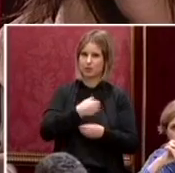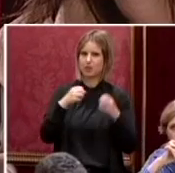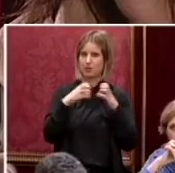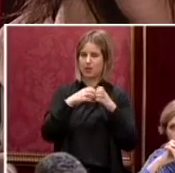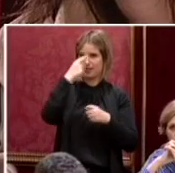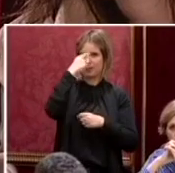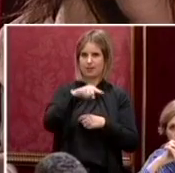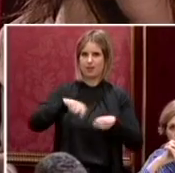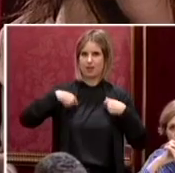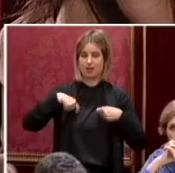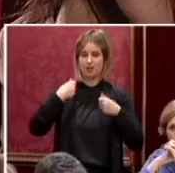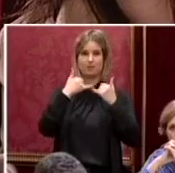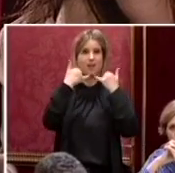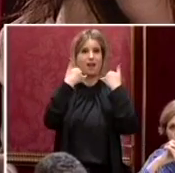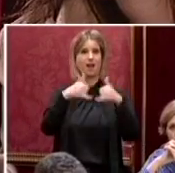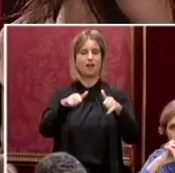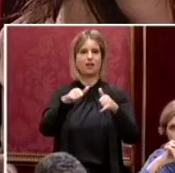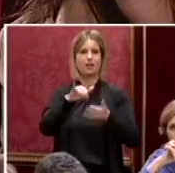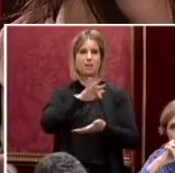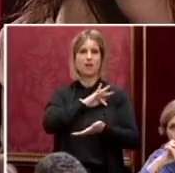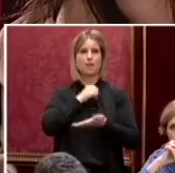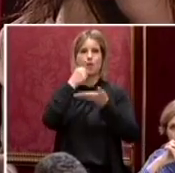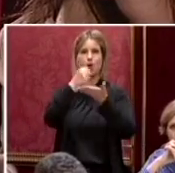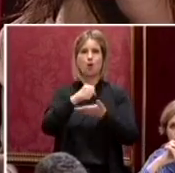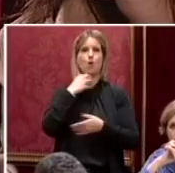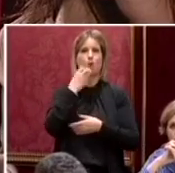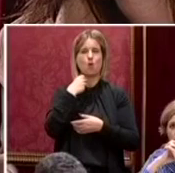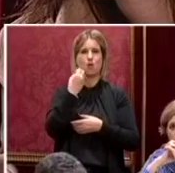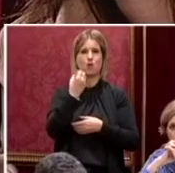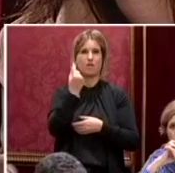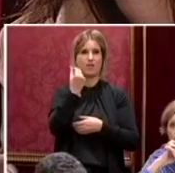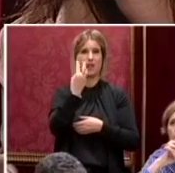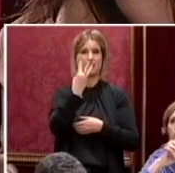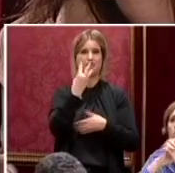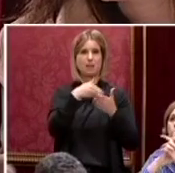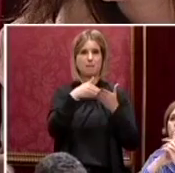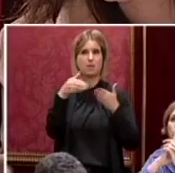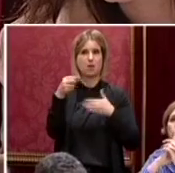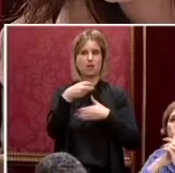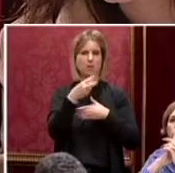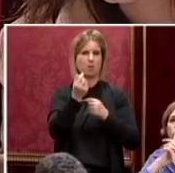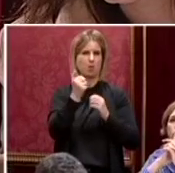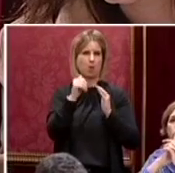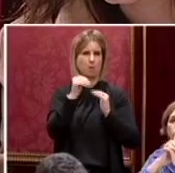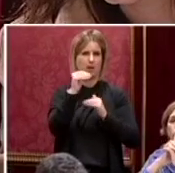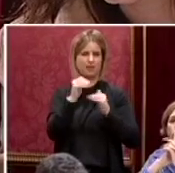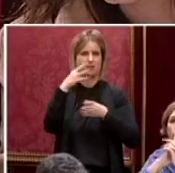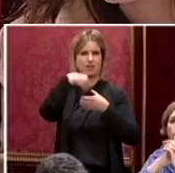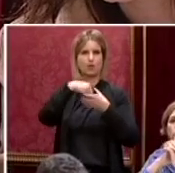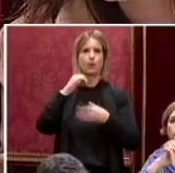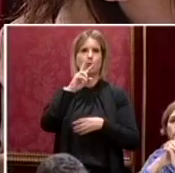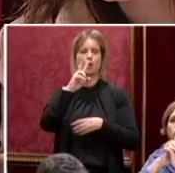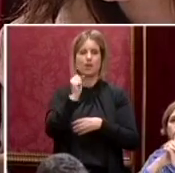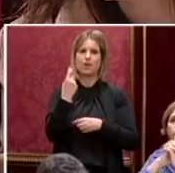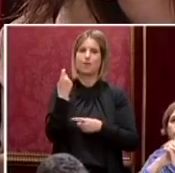de Granada. Esta gala de los Goya, que cuesta en torno a 3 millones de euros, o quizá un poco más con el IVA incluido, y que